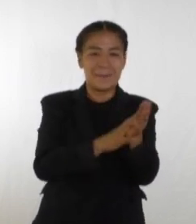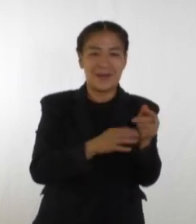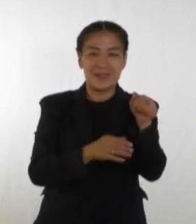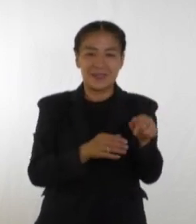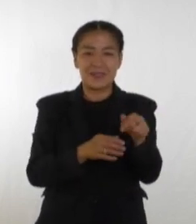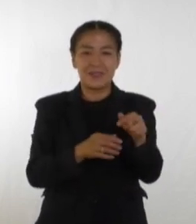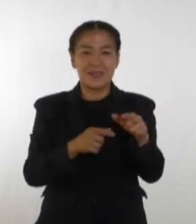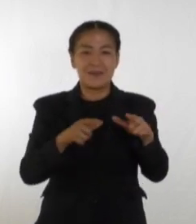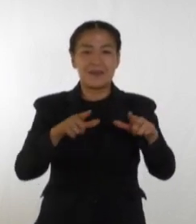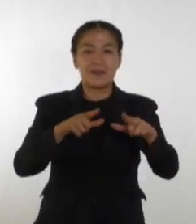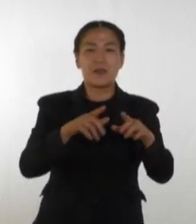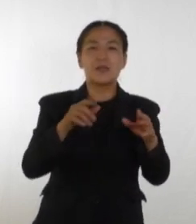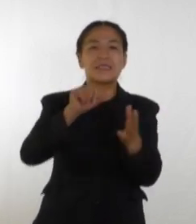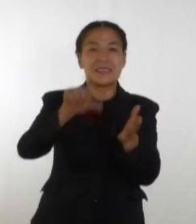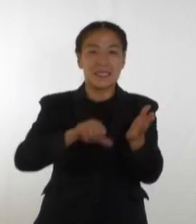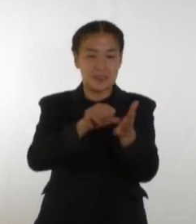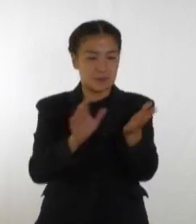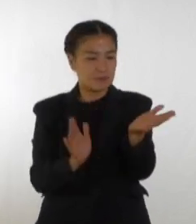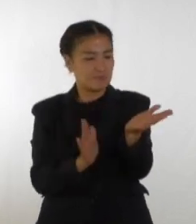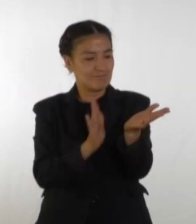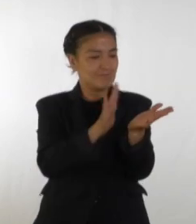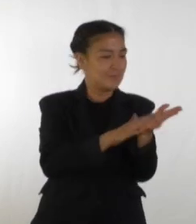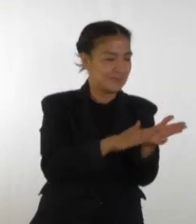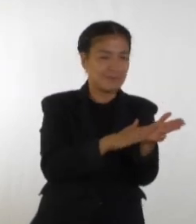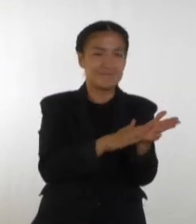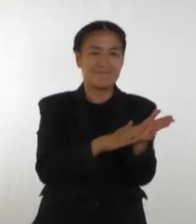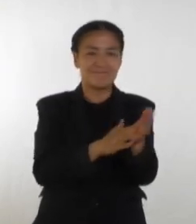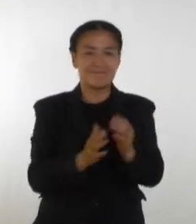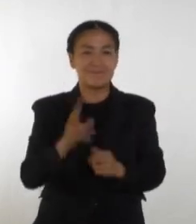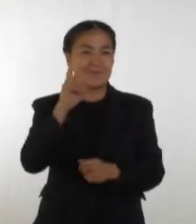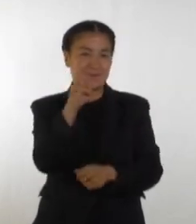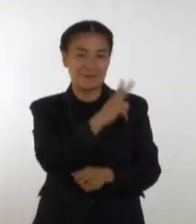nuestra hoja de papel, la colocamos sobre el centro y doblamos.